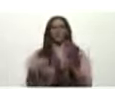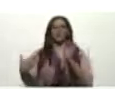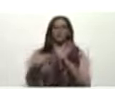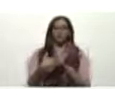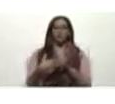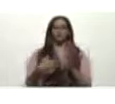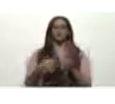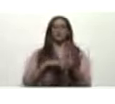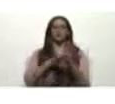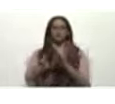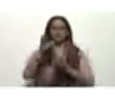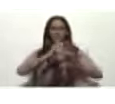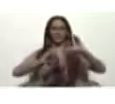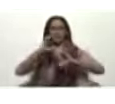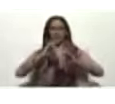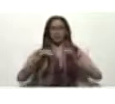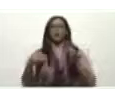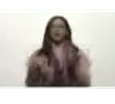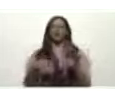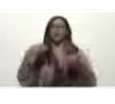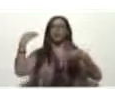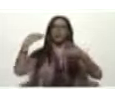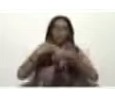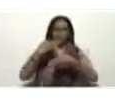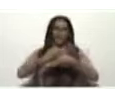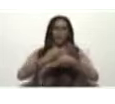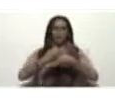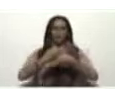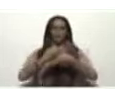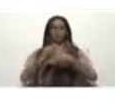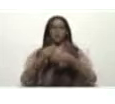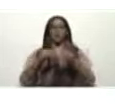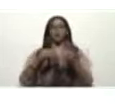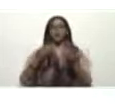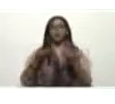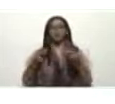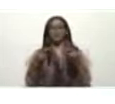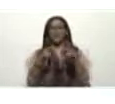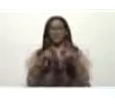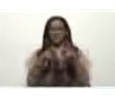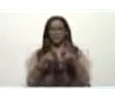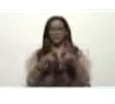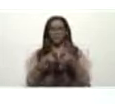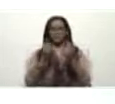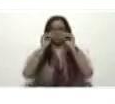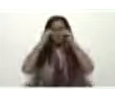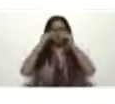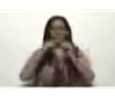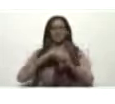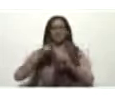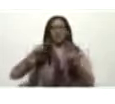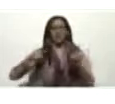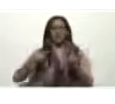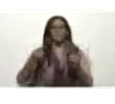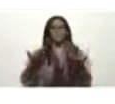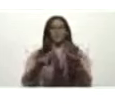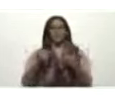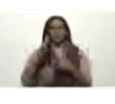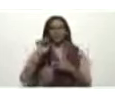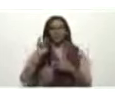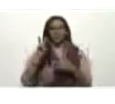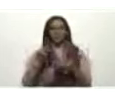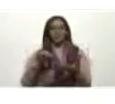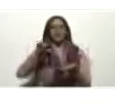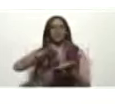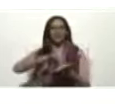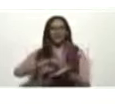nacional, contra la educación, bloquearon los microscopios electrónicos adquiridos por la República para la Universidad Central de Venezuela, para el Centro de